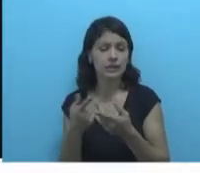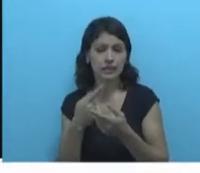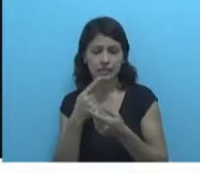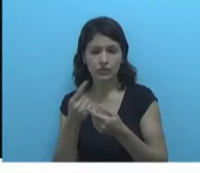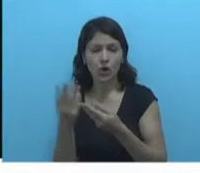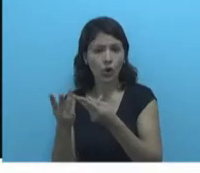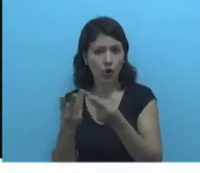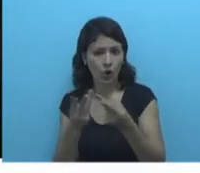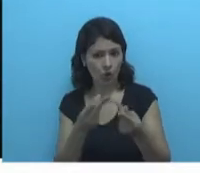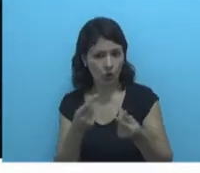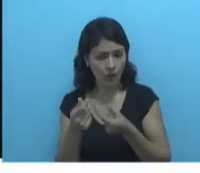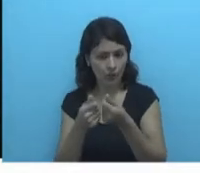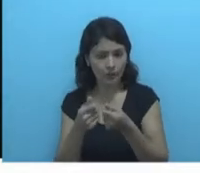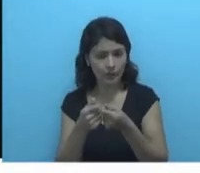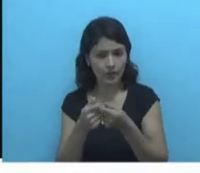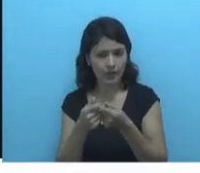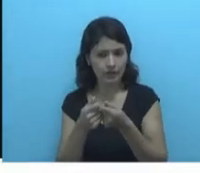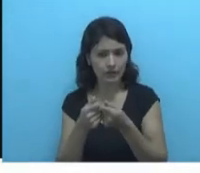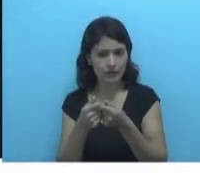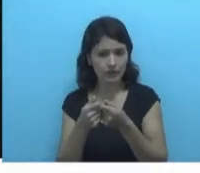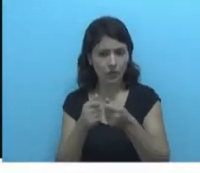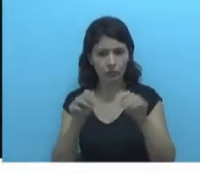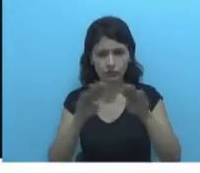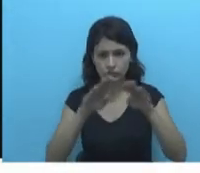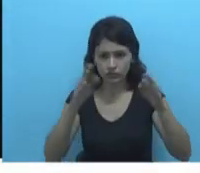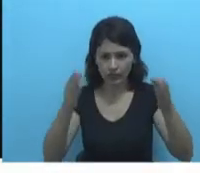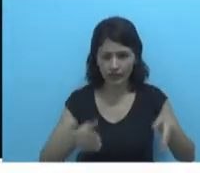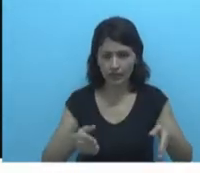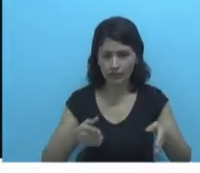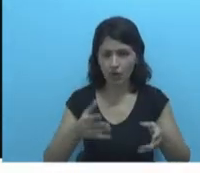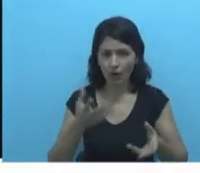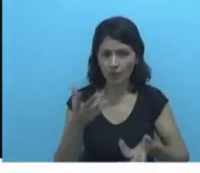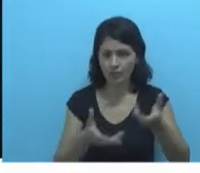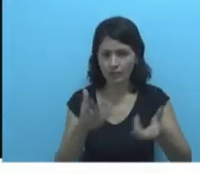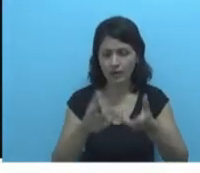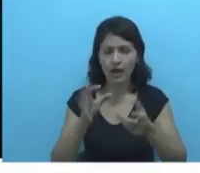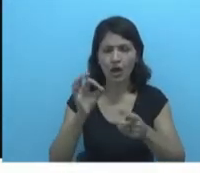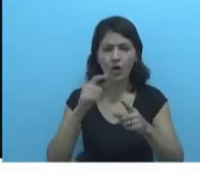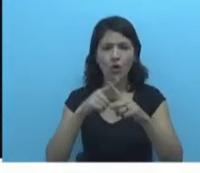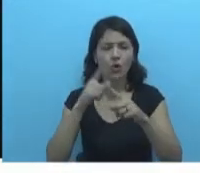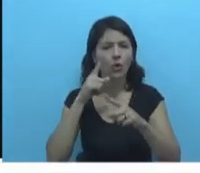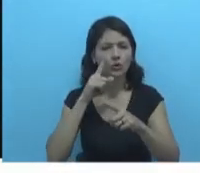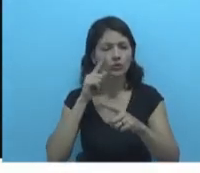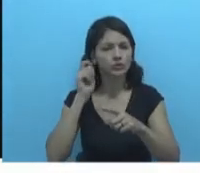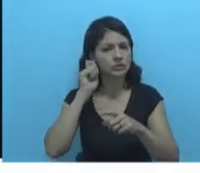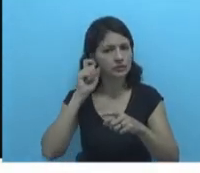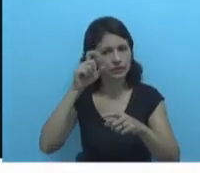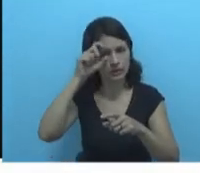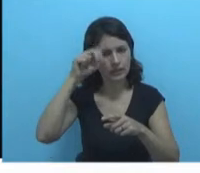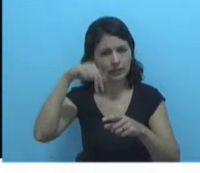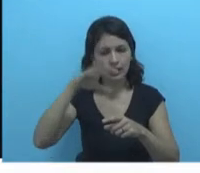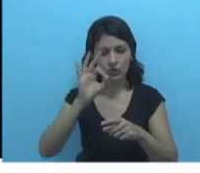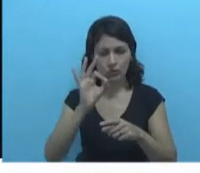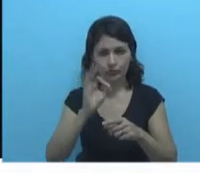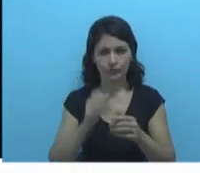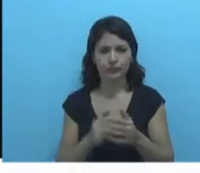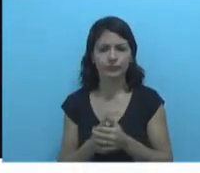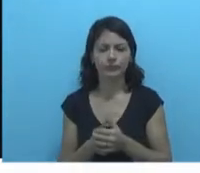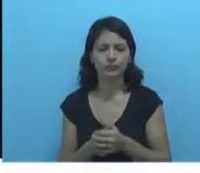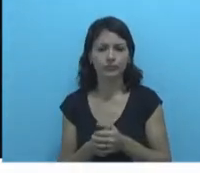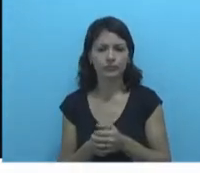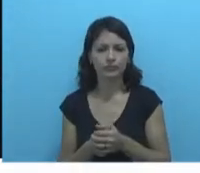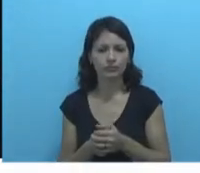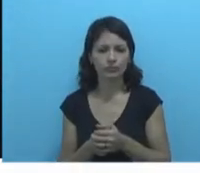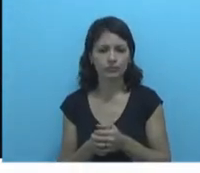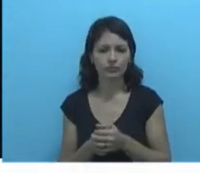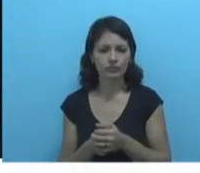un equipo de fabricación de oxígeno para atender esa cuestión. Bueno,